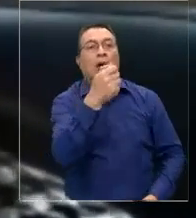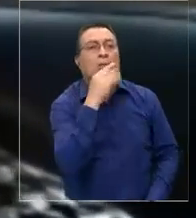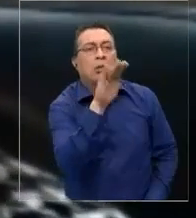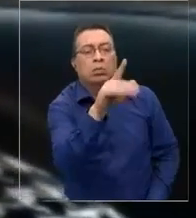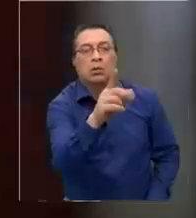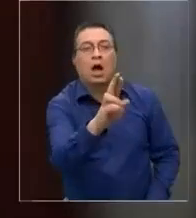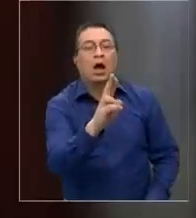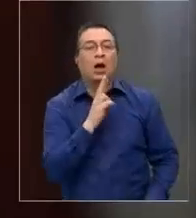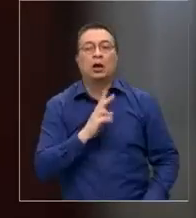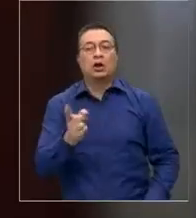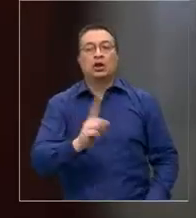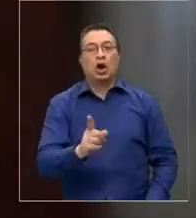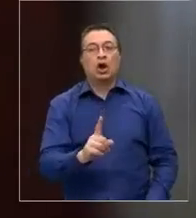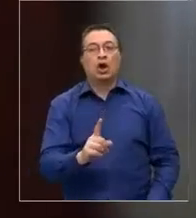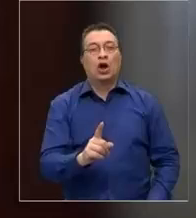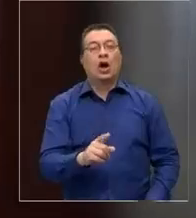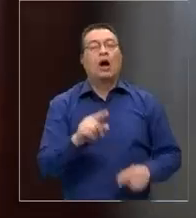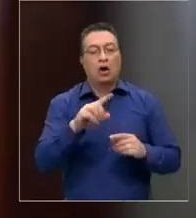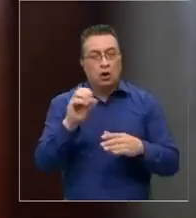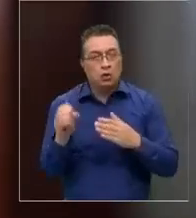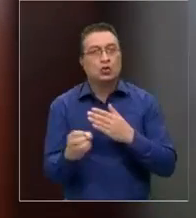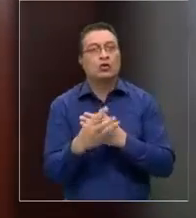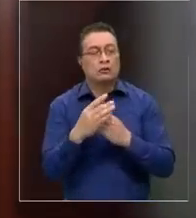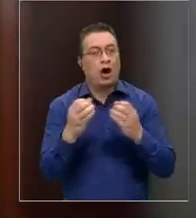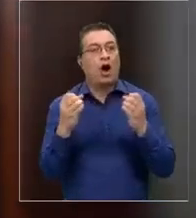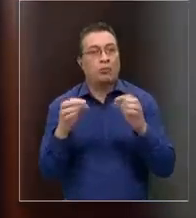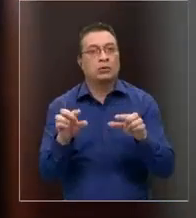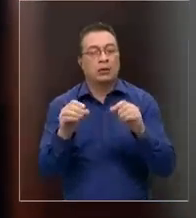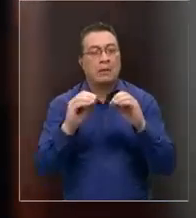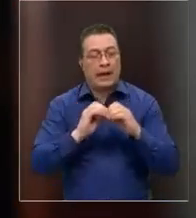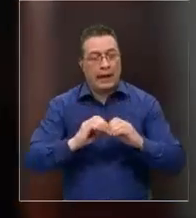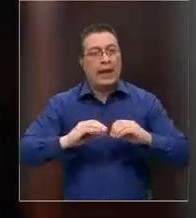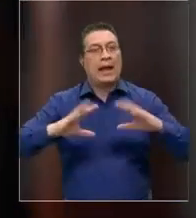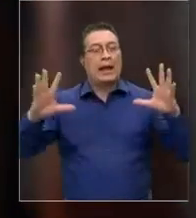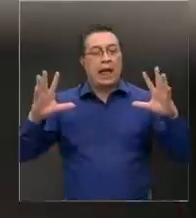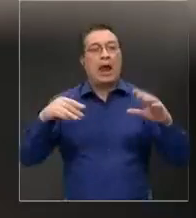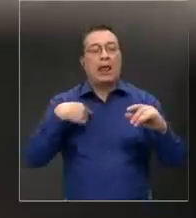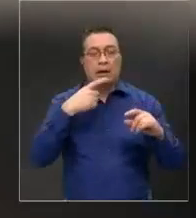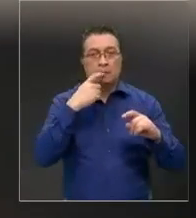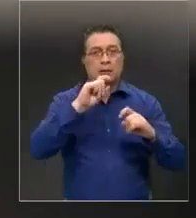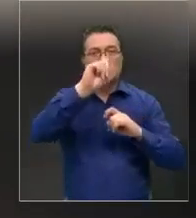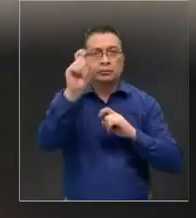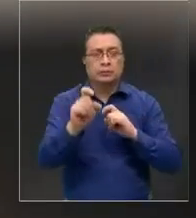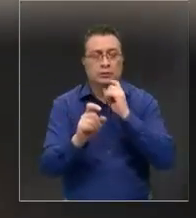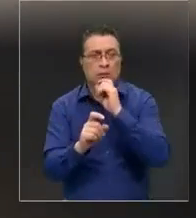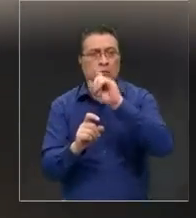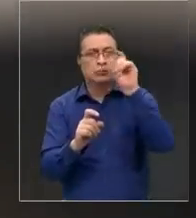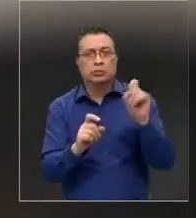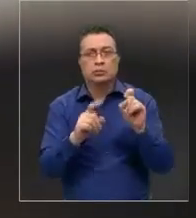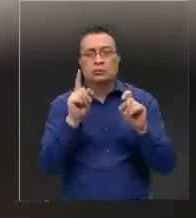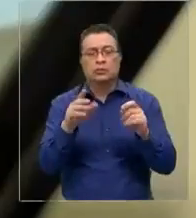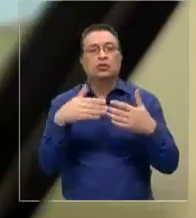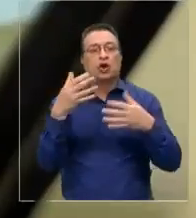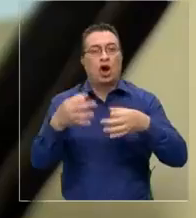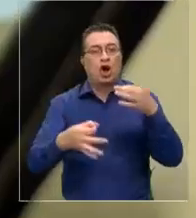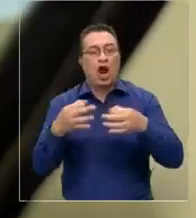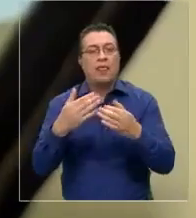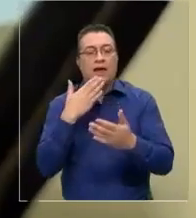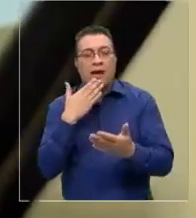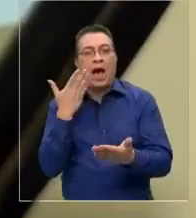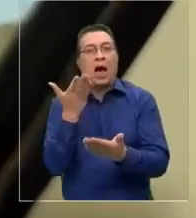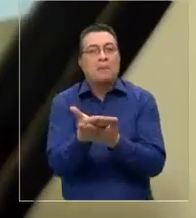respuesta. No obstante, hay una nueva oportunidad para esclarecer tantas interrogantes después que la Corte de